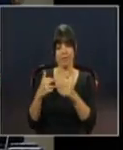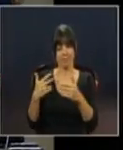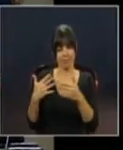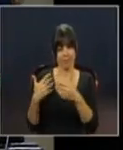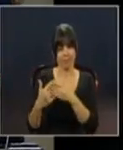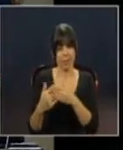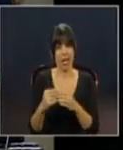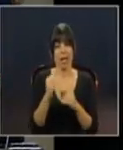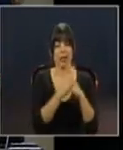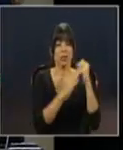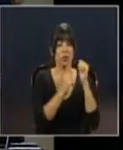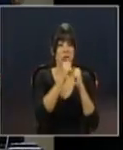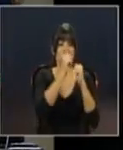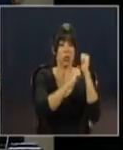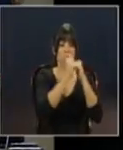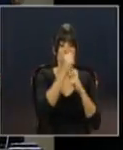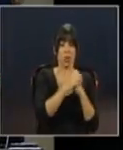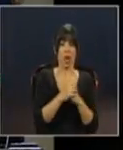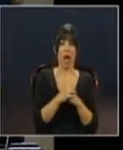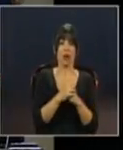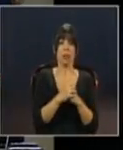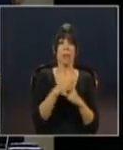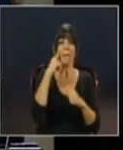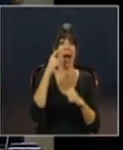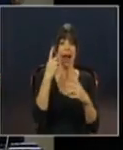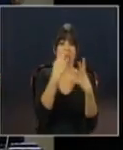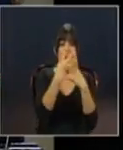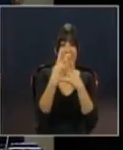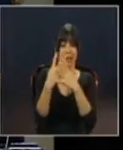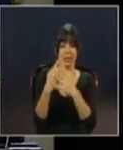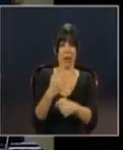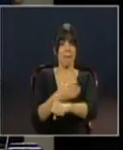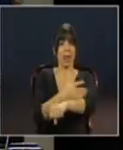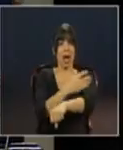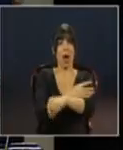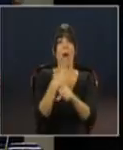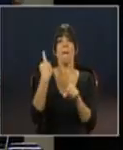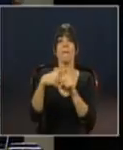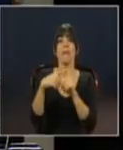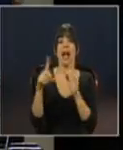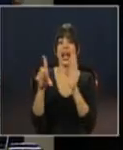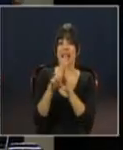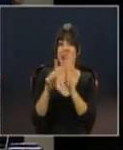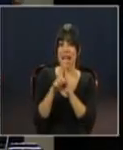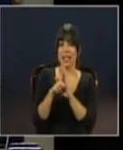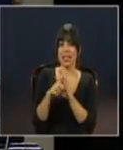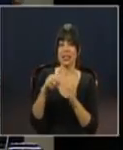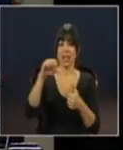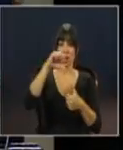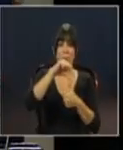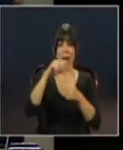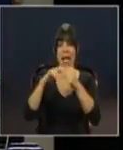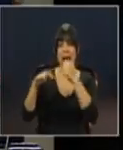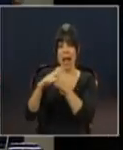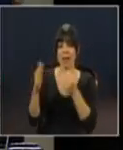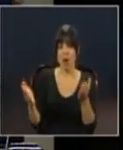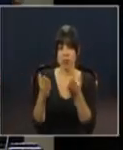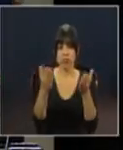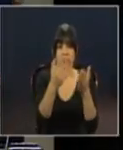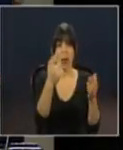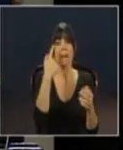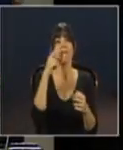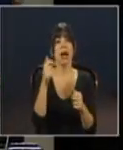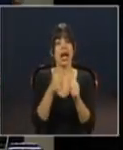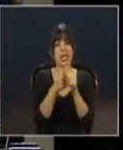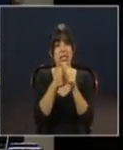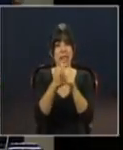infraestructura penitenciaria y promover la armonización de las leyes contra el crimen organizado en Centroamérica y el Caribe, facilitando la persecución